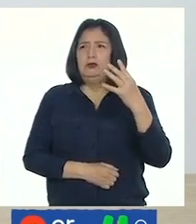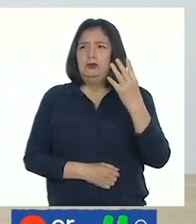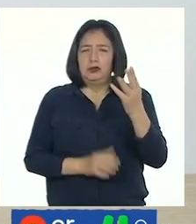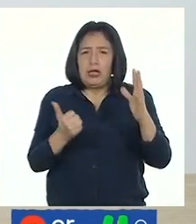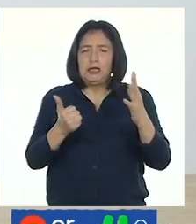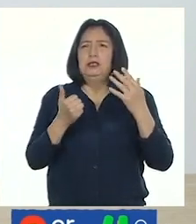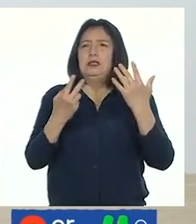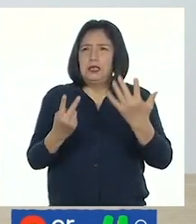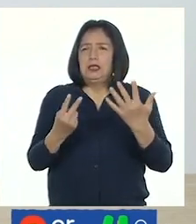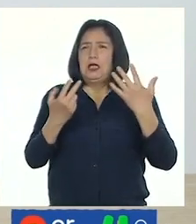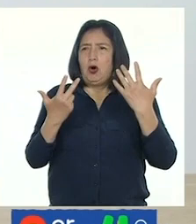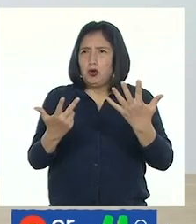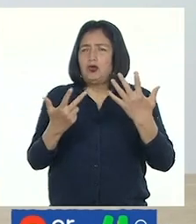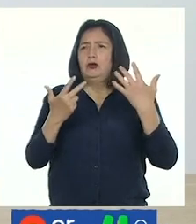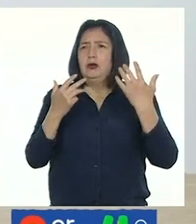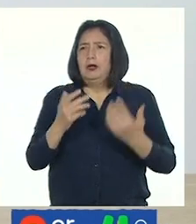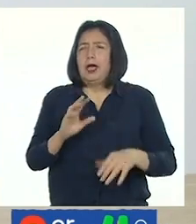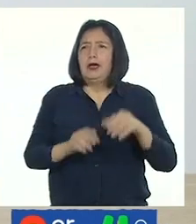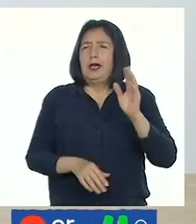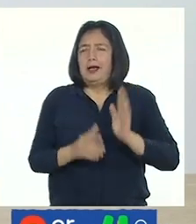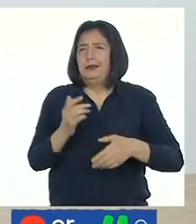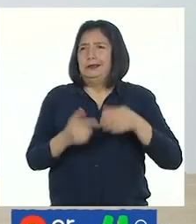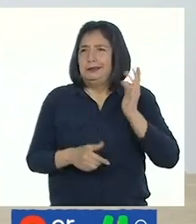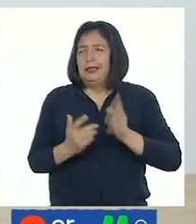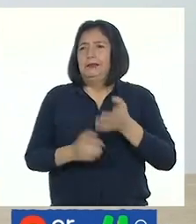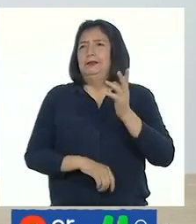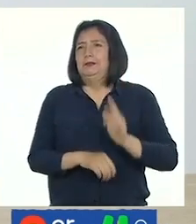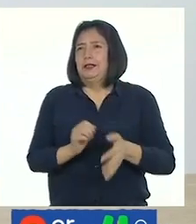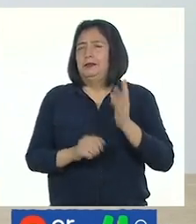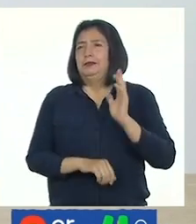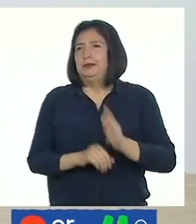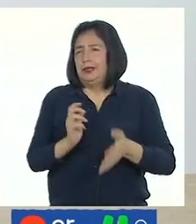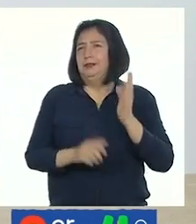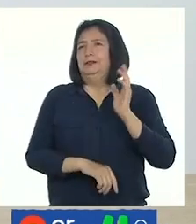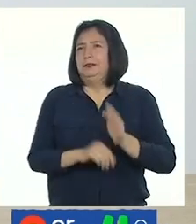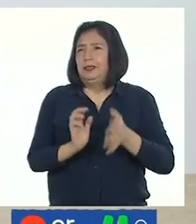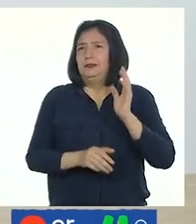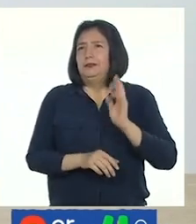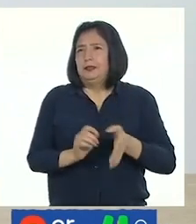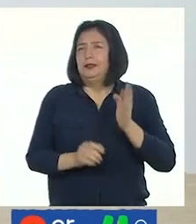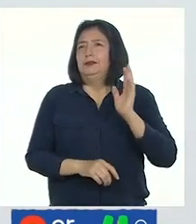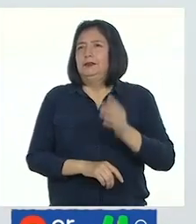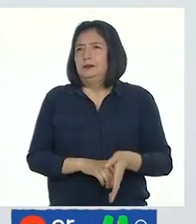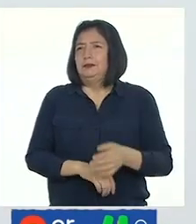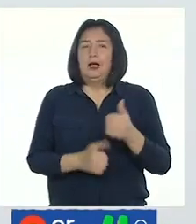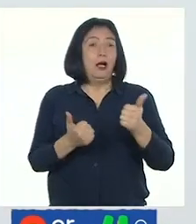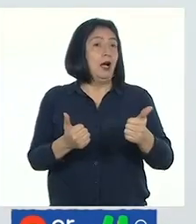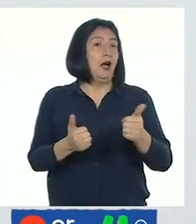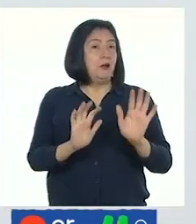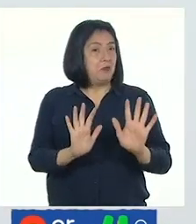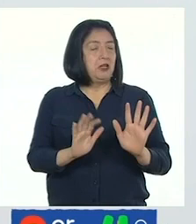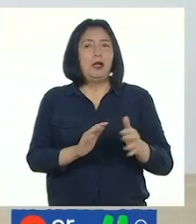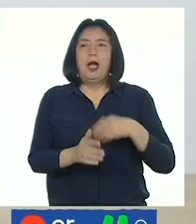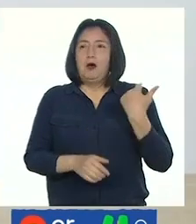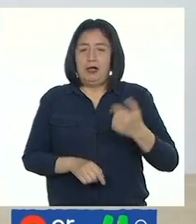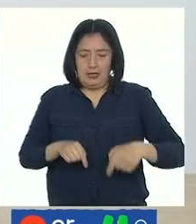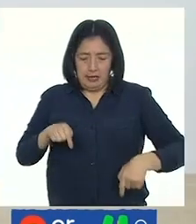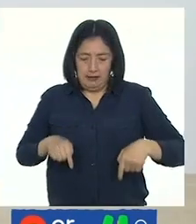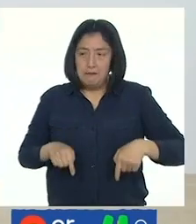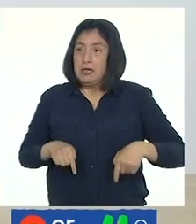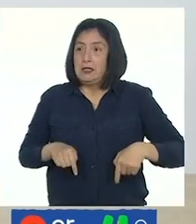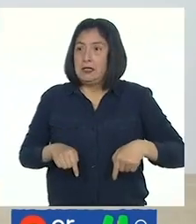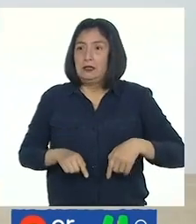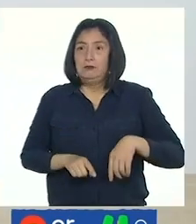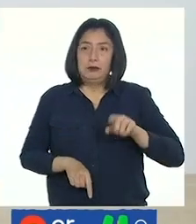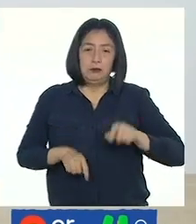5, 6, 7, 8. Hey, hey, hey. Hey, hey, hey, hey, hey. Ahora vamos a subir las piernas.